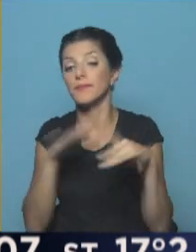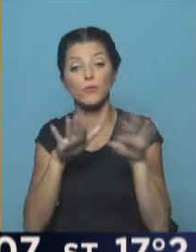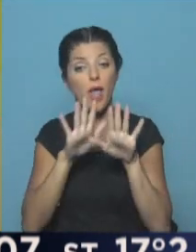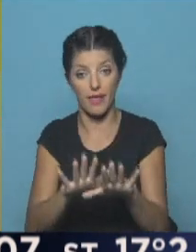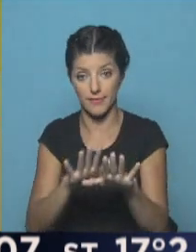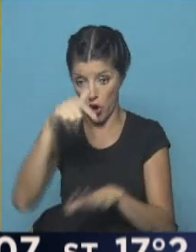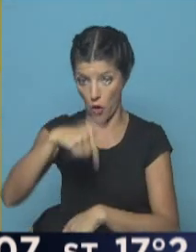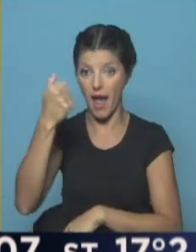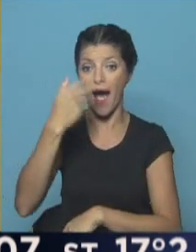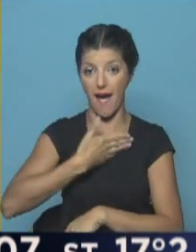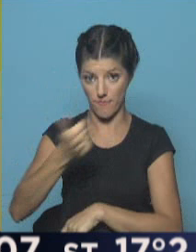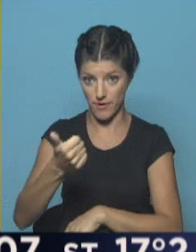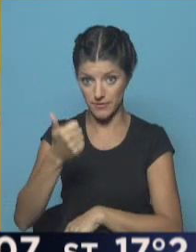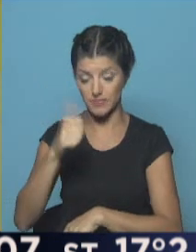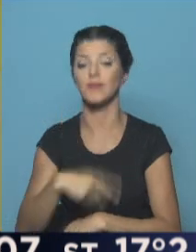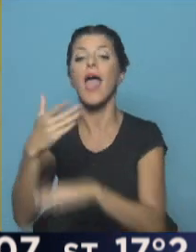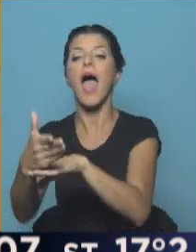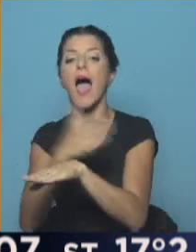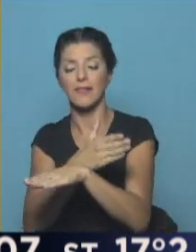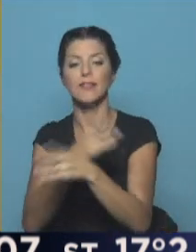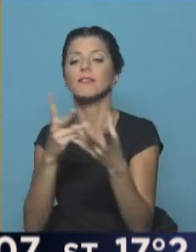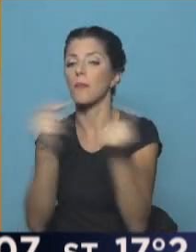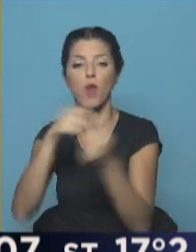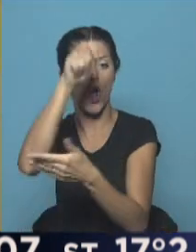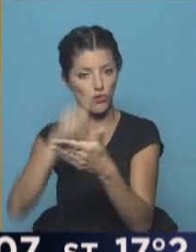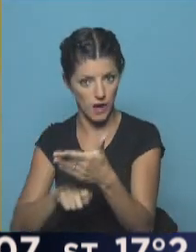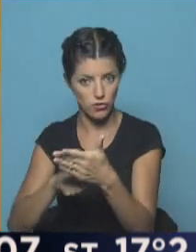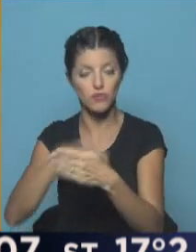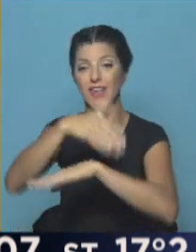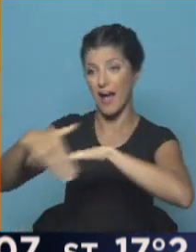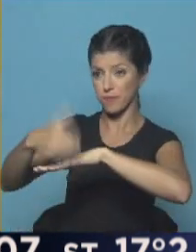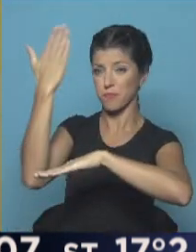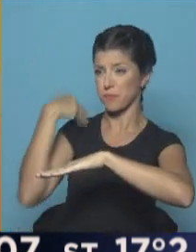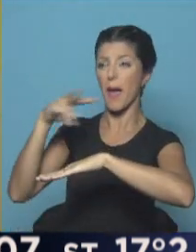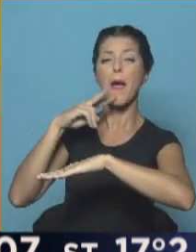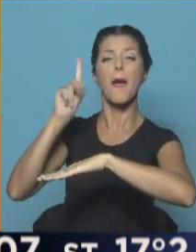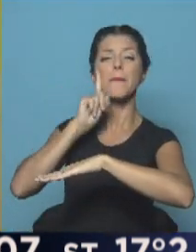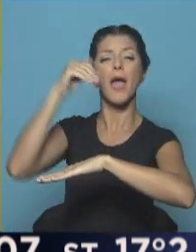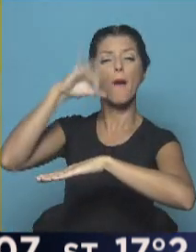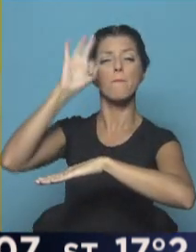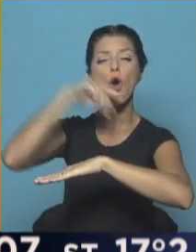AFA. Rescindió el contrato antes en la calle Viamonte, como informamos durante todos